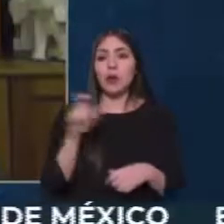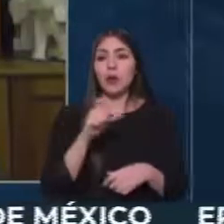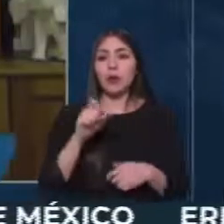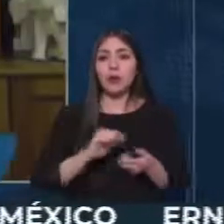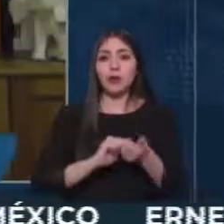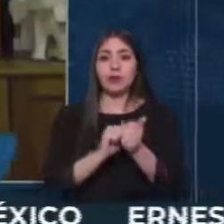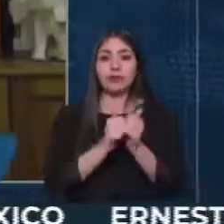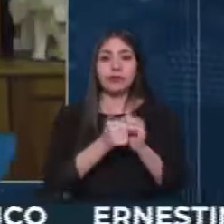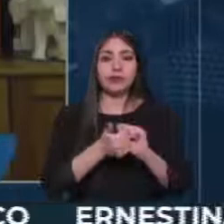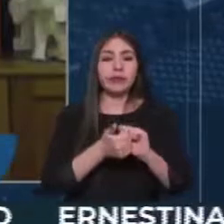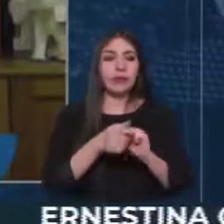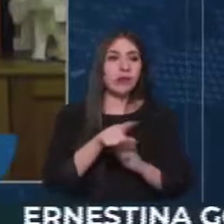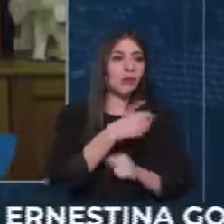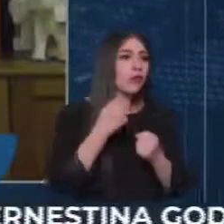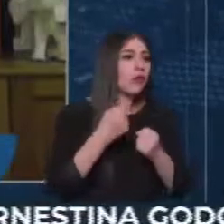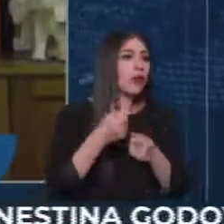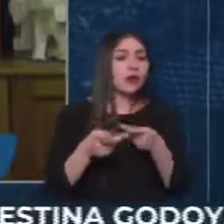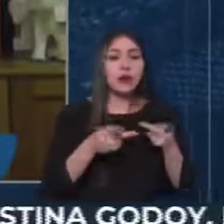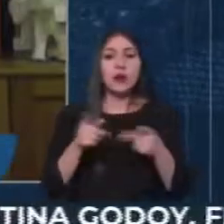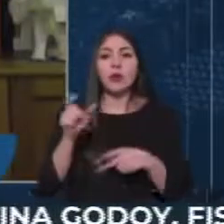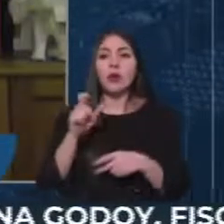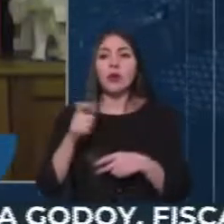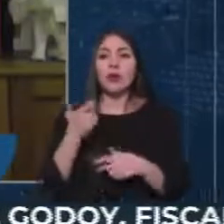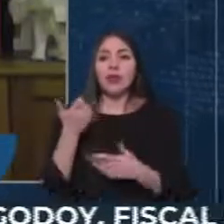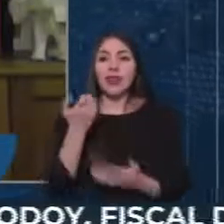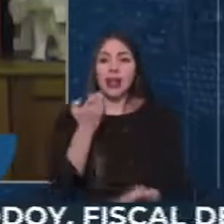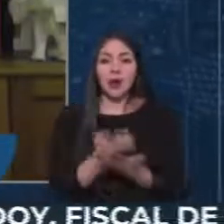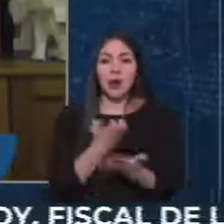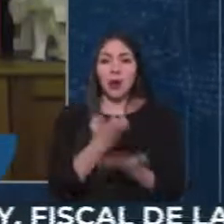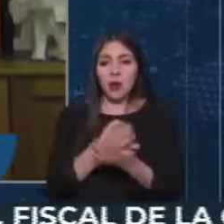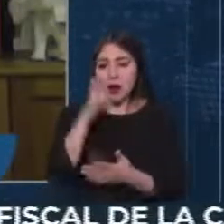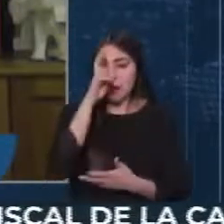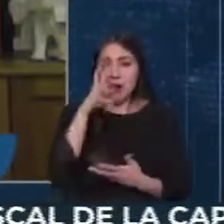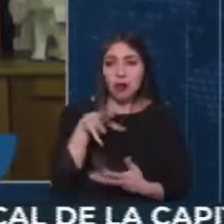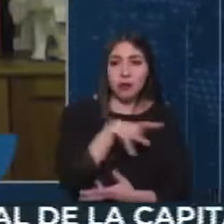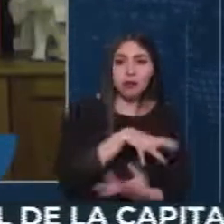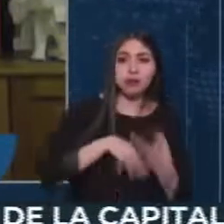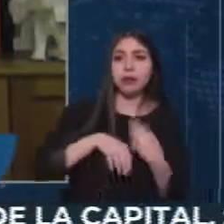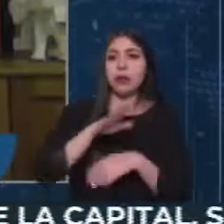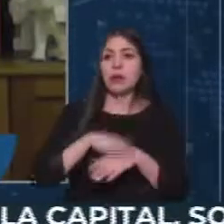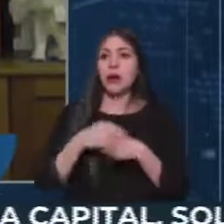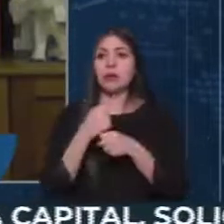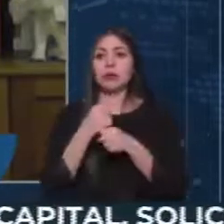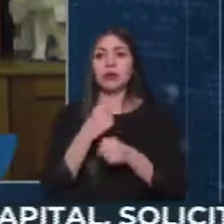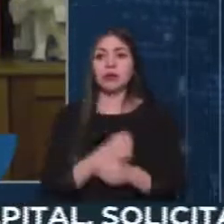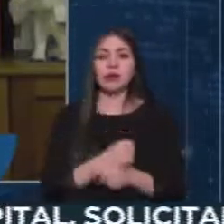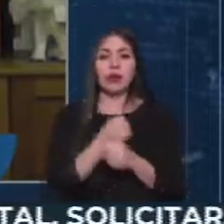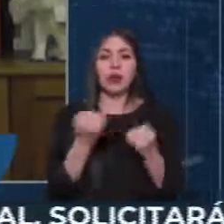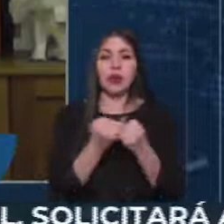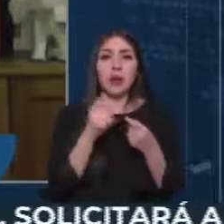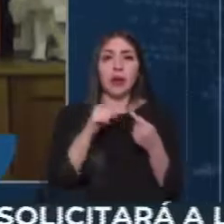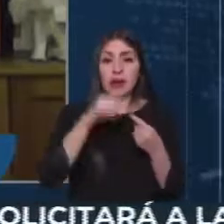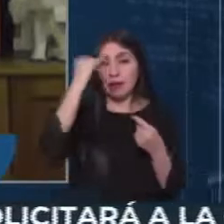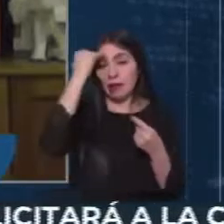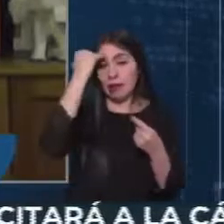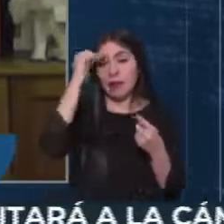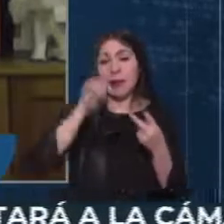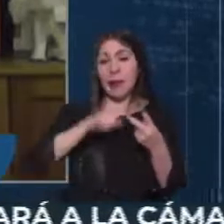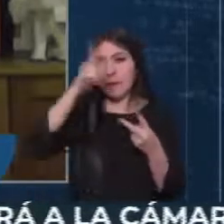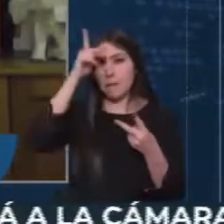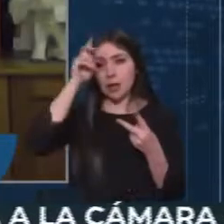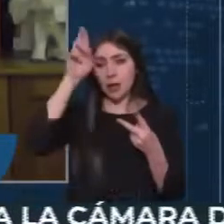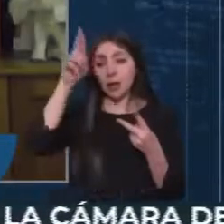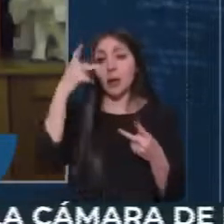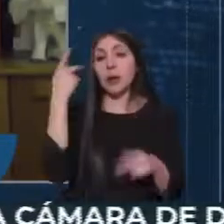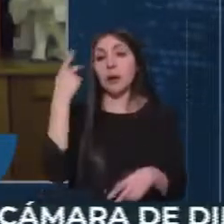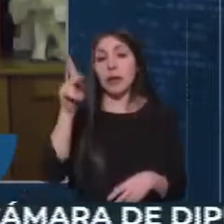de las que más se contrajo en todo el mundo, ¿no? Quizá junto a Perú, de las que más sufrieron. Pero es un